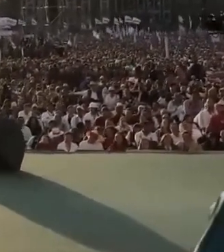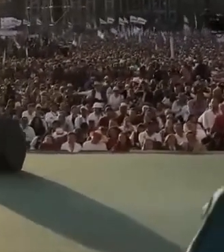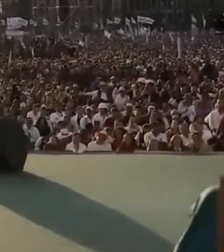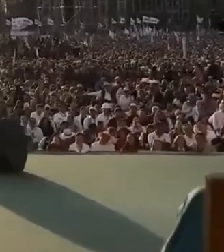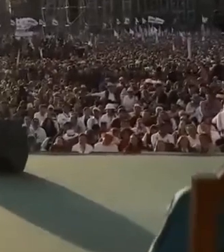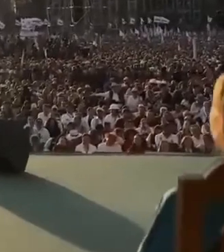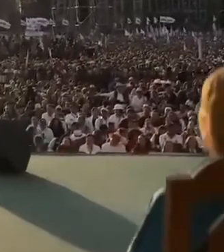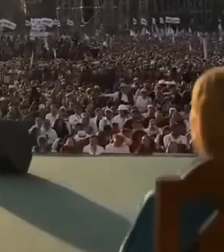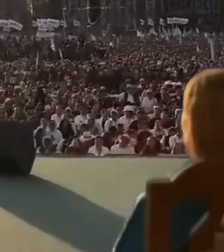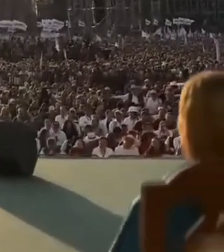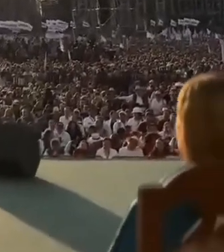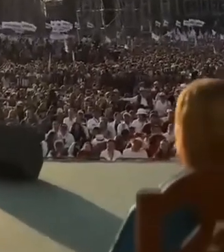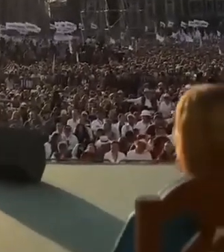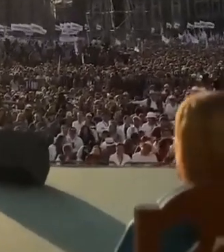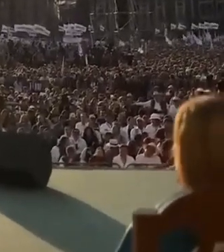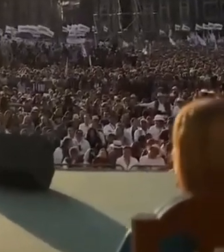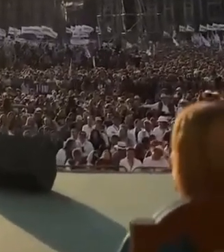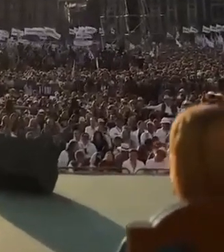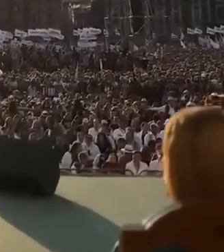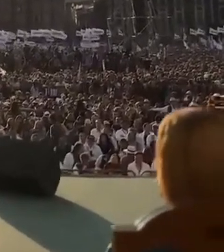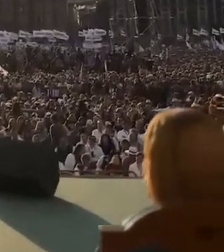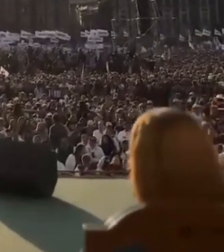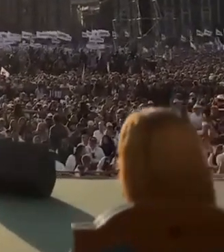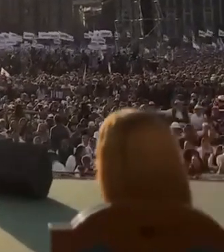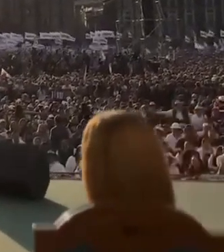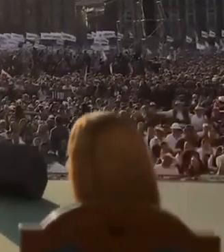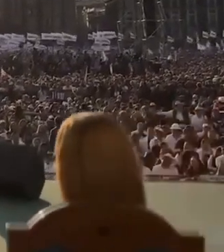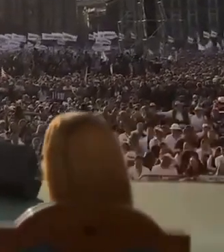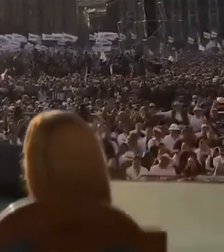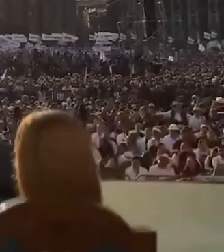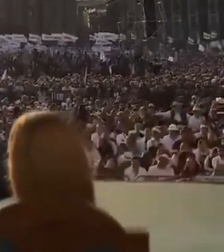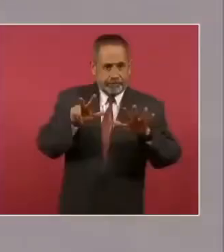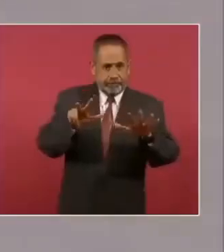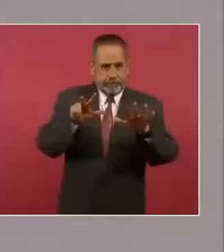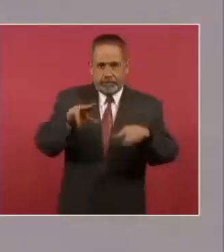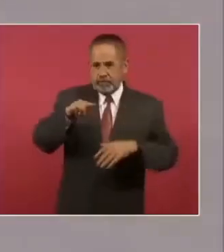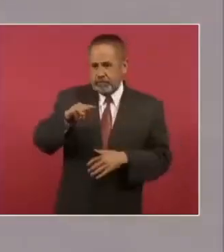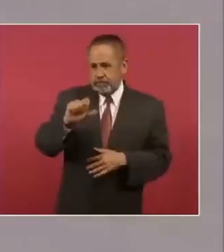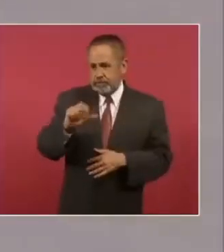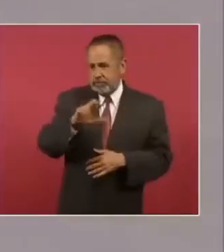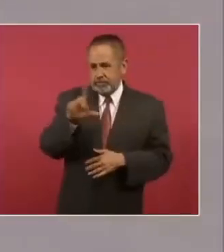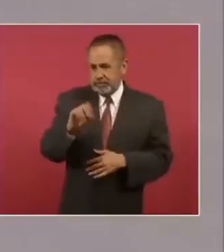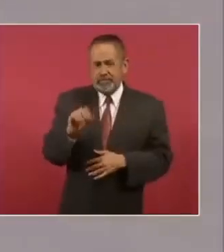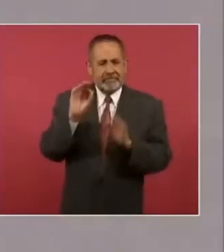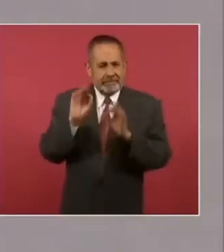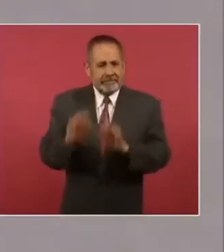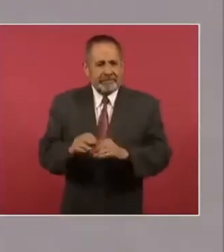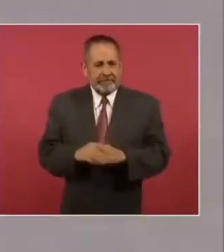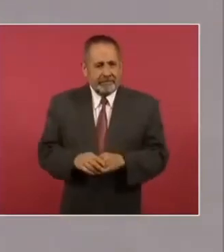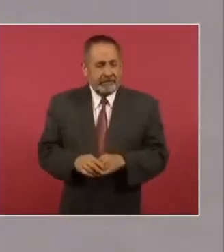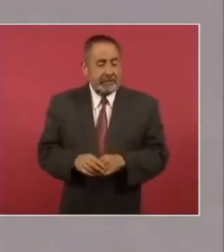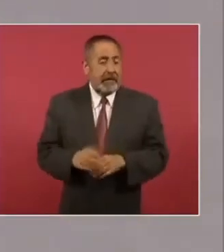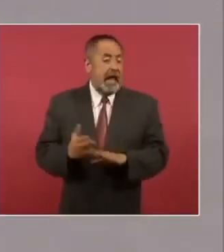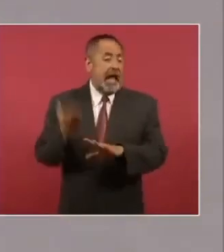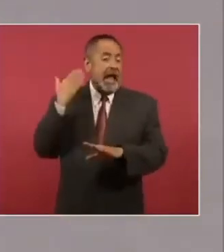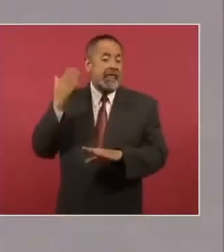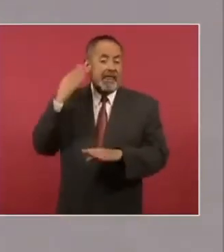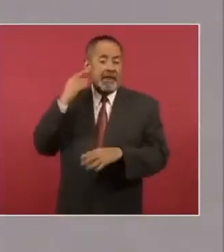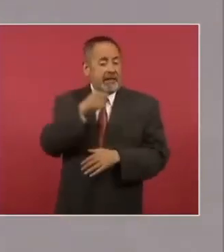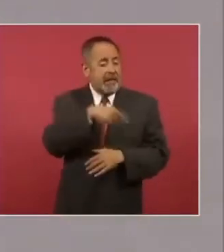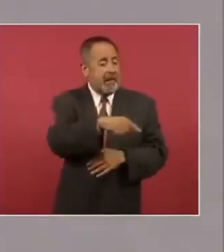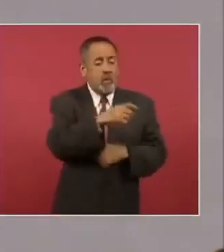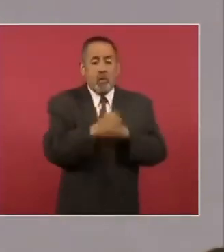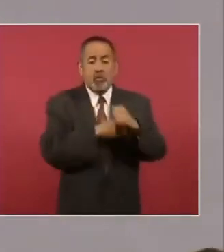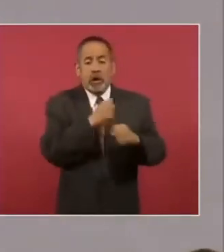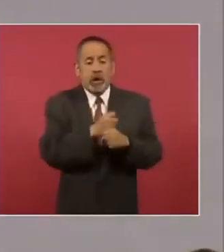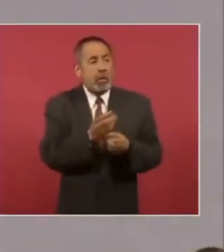poder recordar hoy, 18 de marzo, que a pesar del entreguismo que